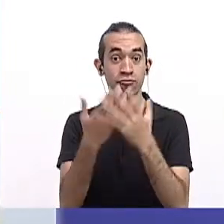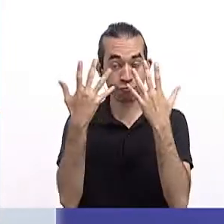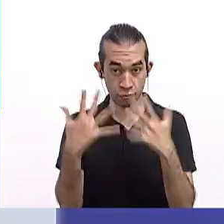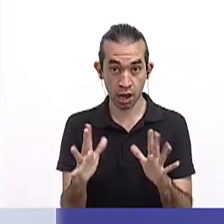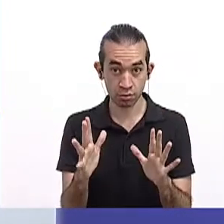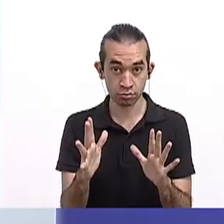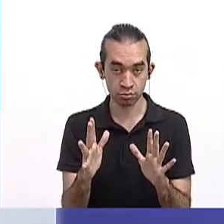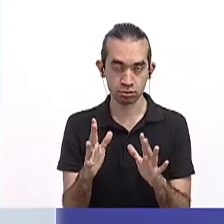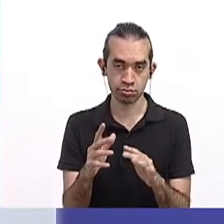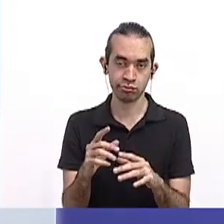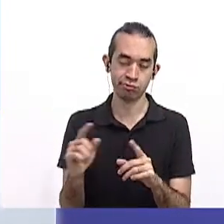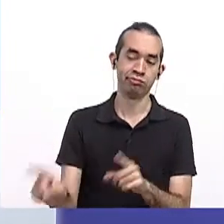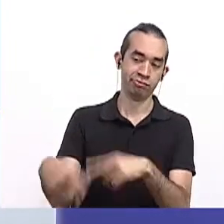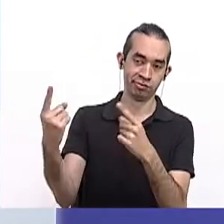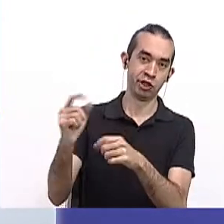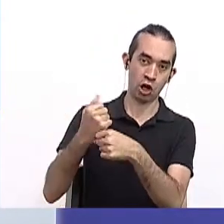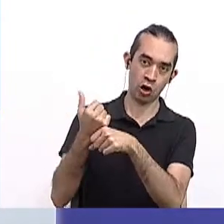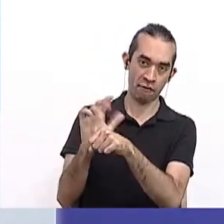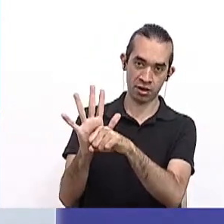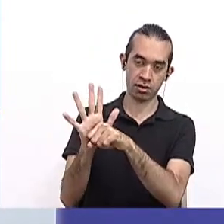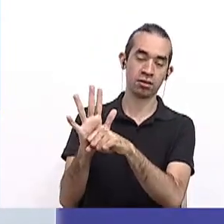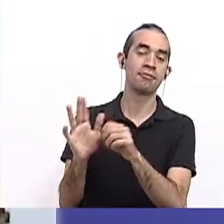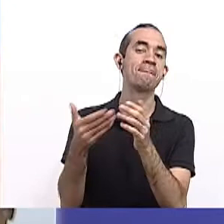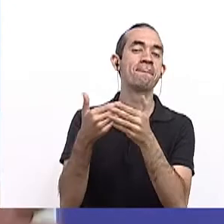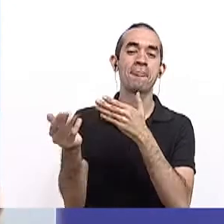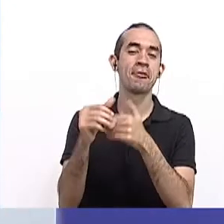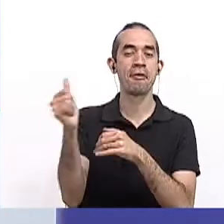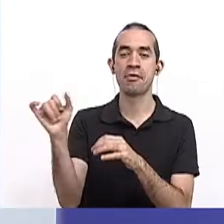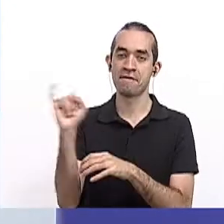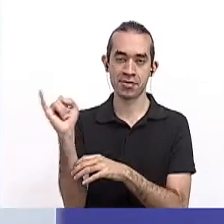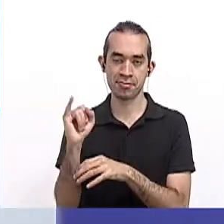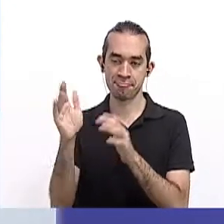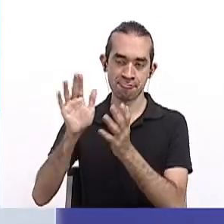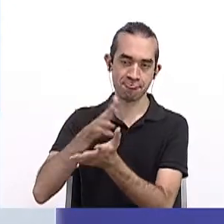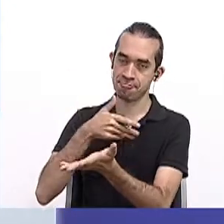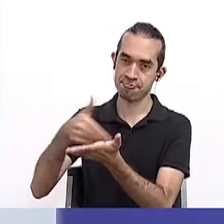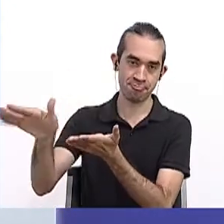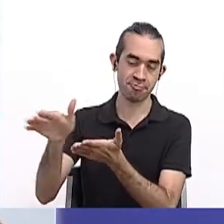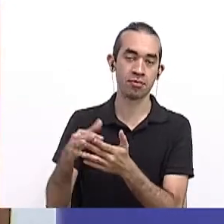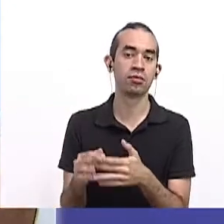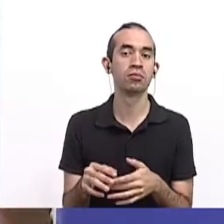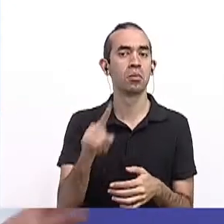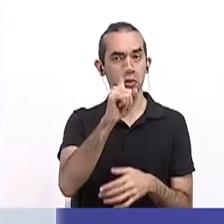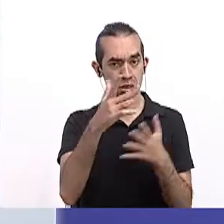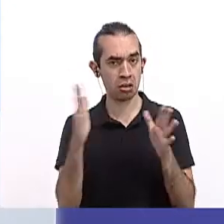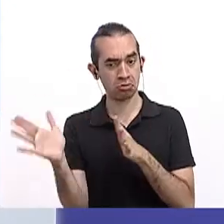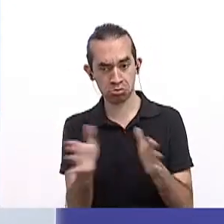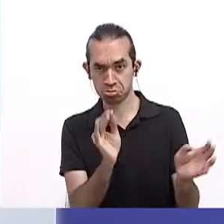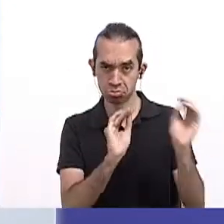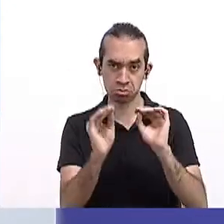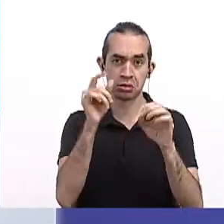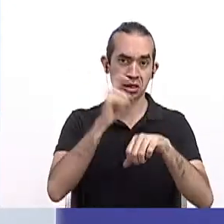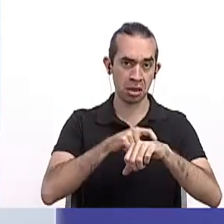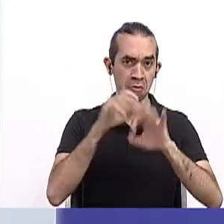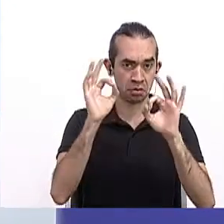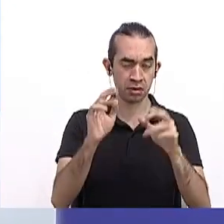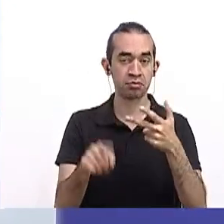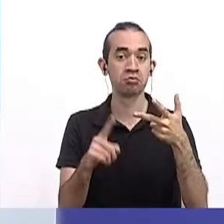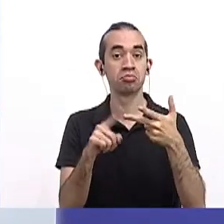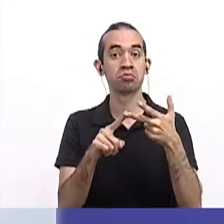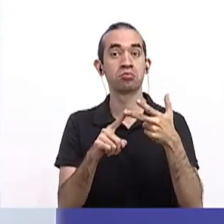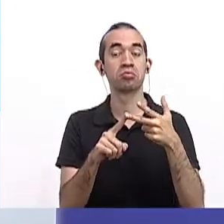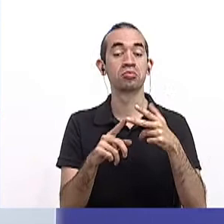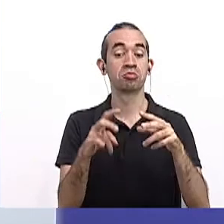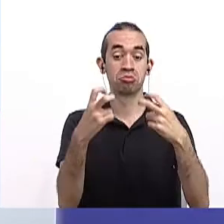para combatir el COVID y cualquier otra infección. Ya planificaron su tiempo, tienen el lugar listo y preparado para recibir